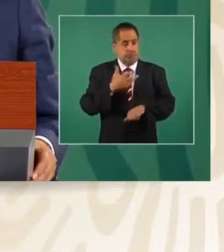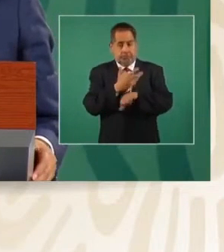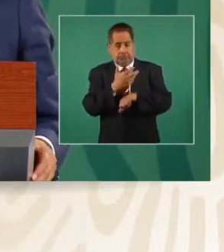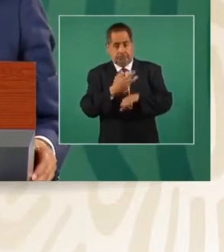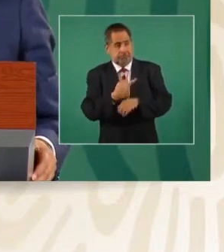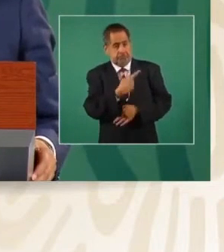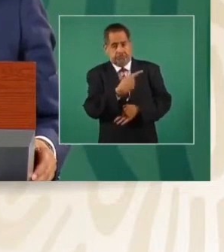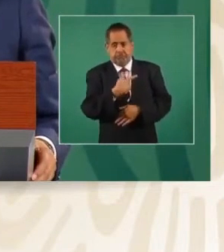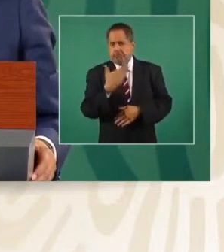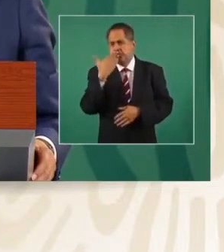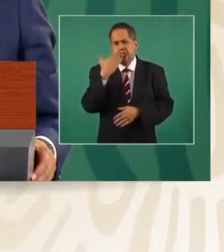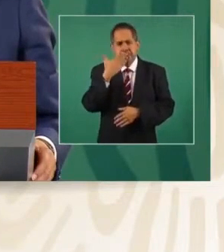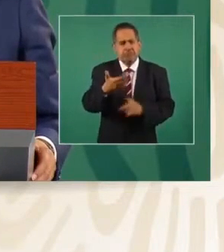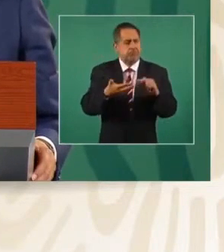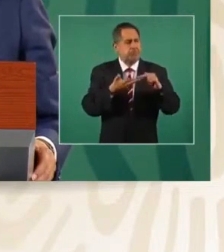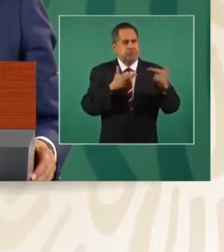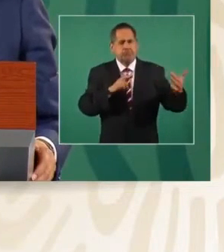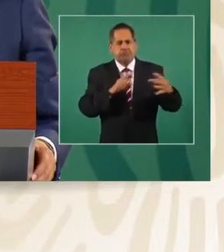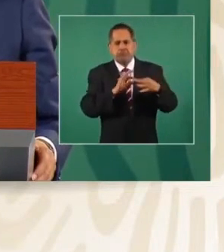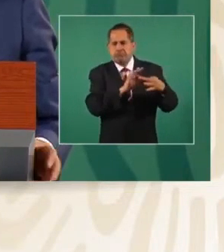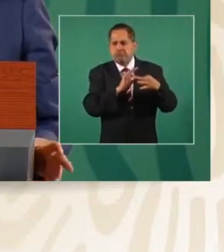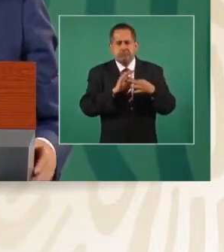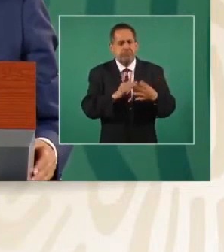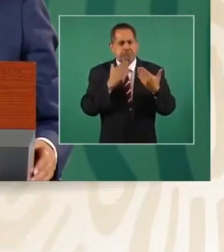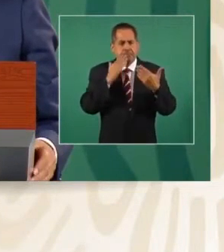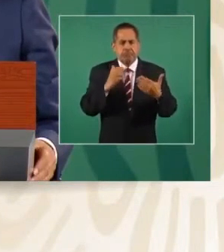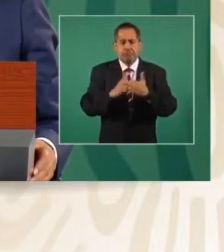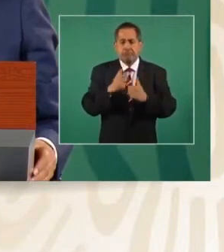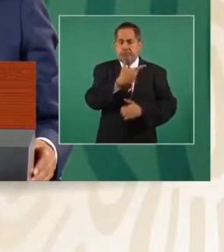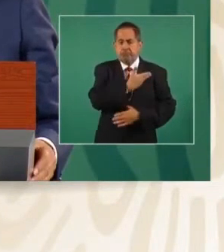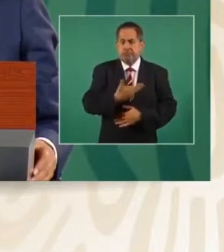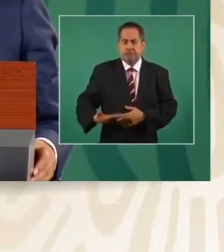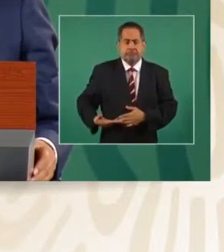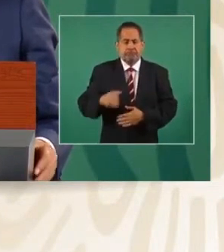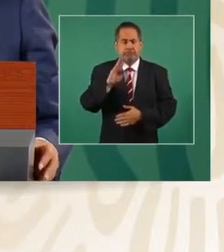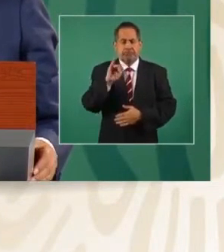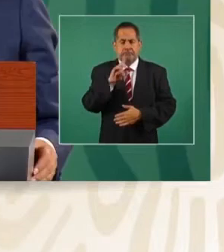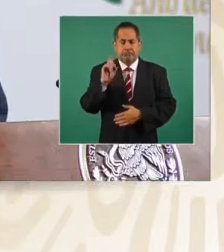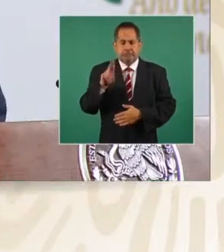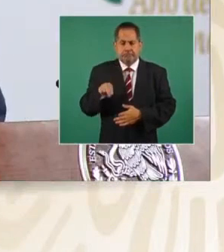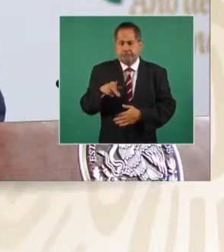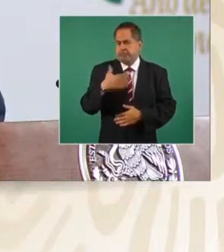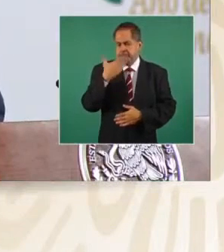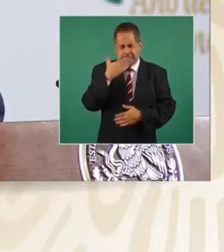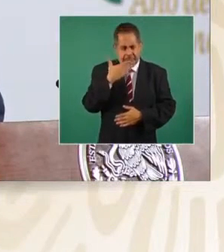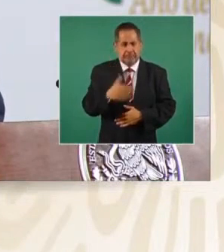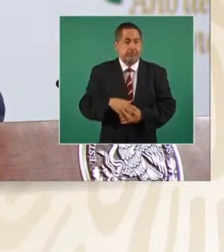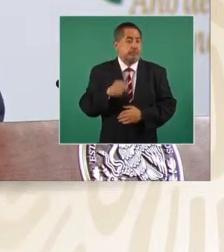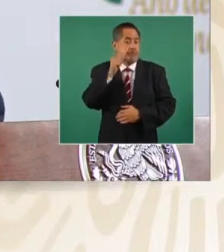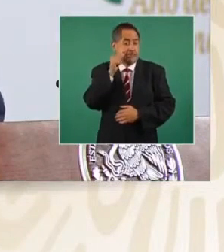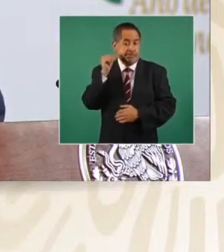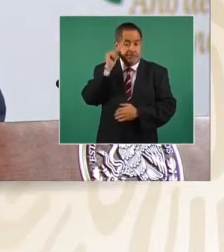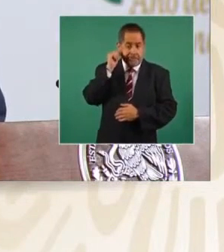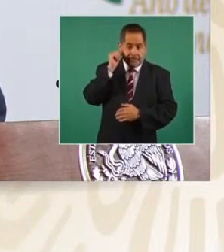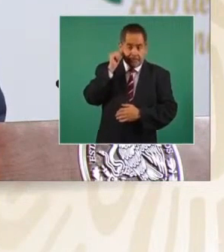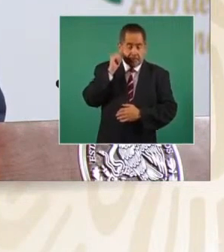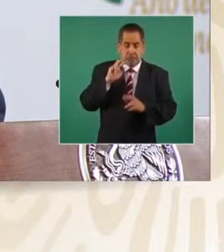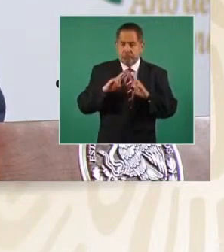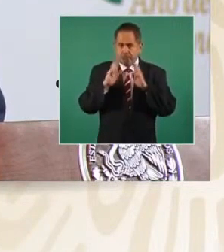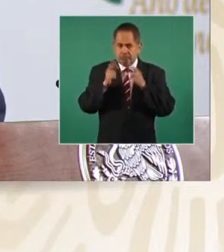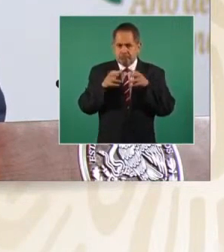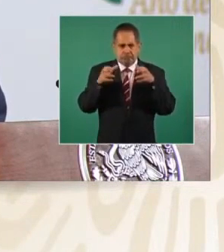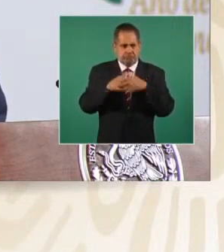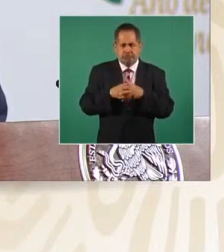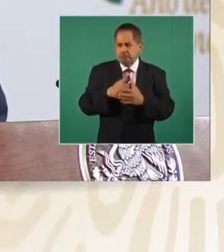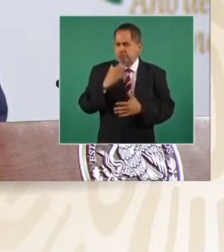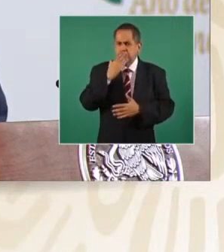Estados Unidos, con el presidente Biden. La reunión de ayer también